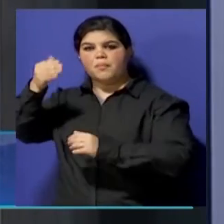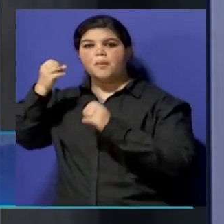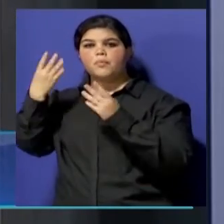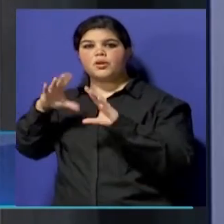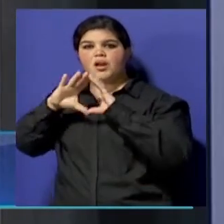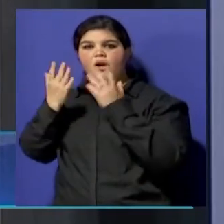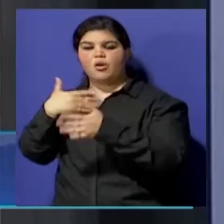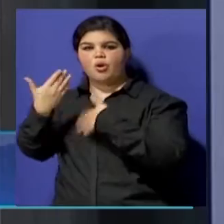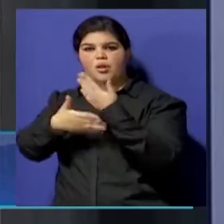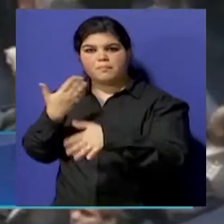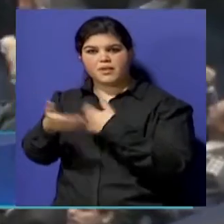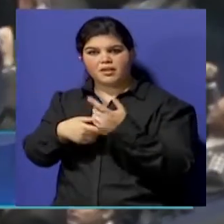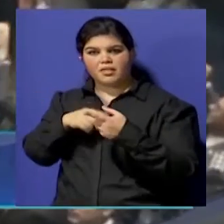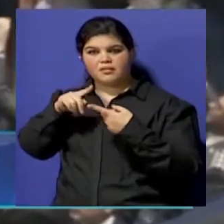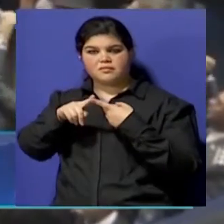no veíamos